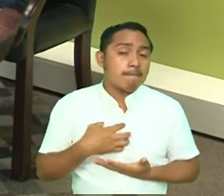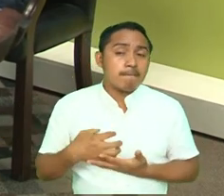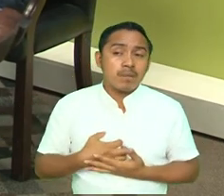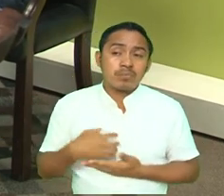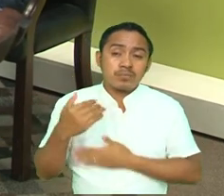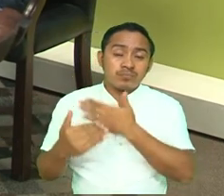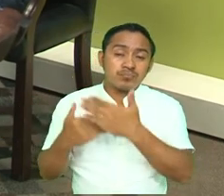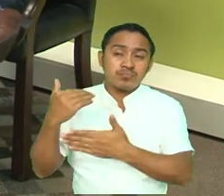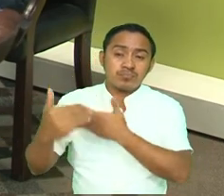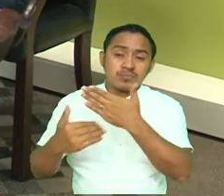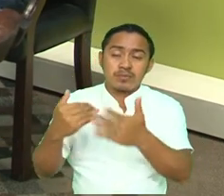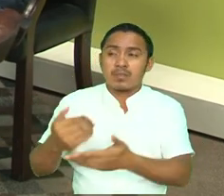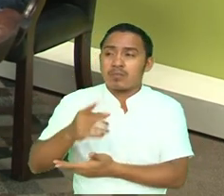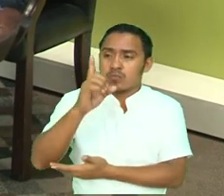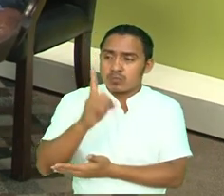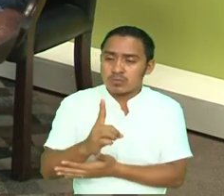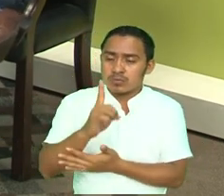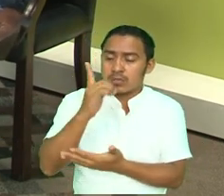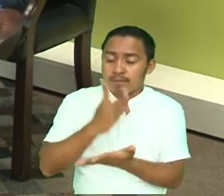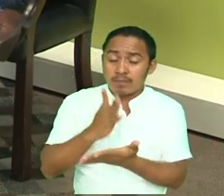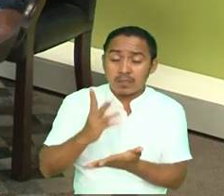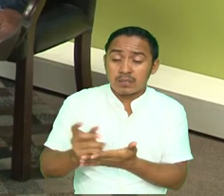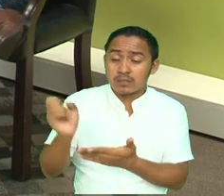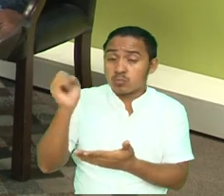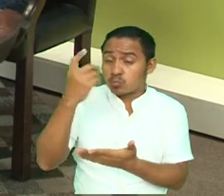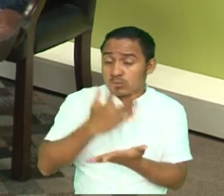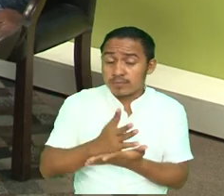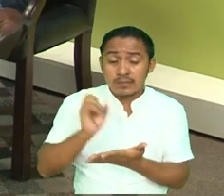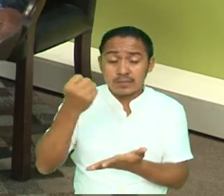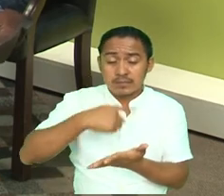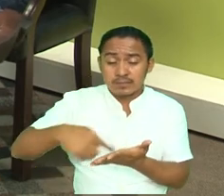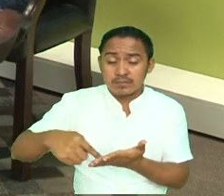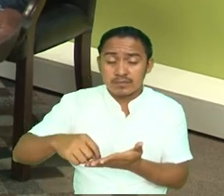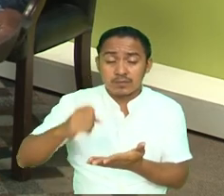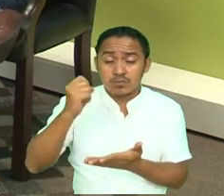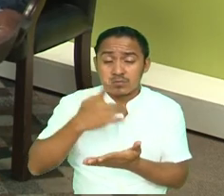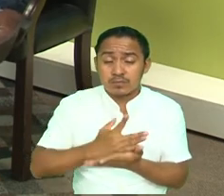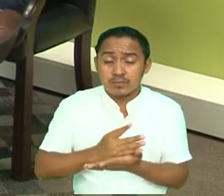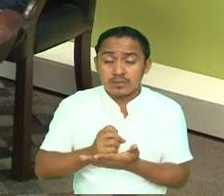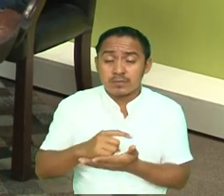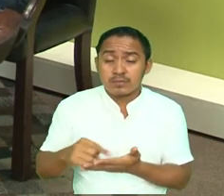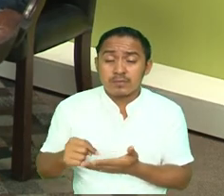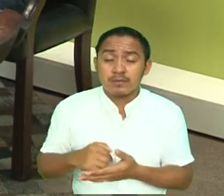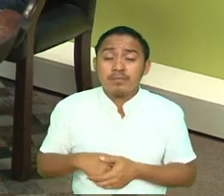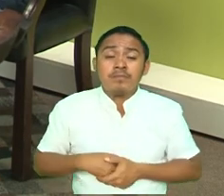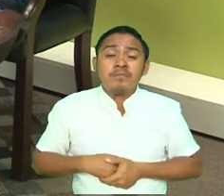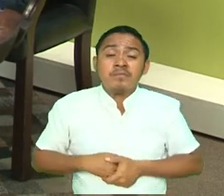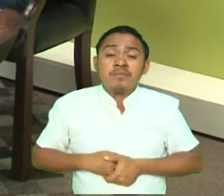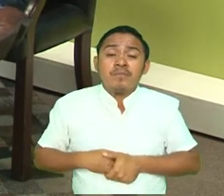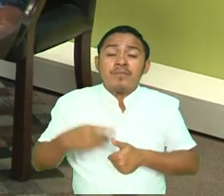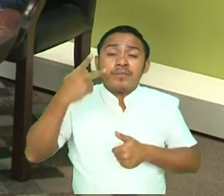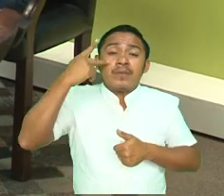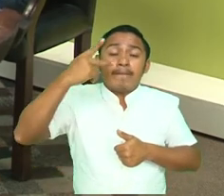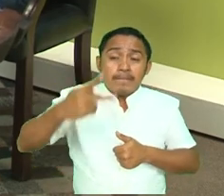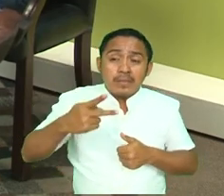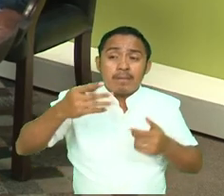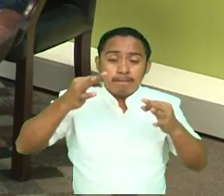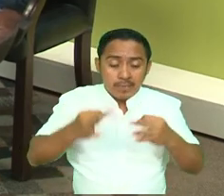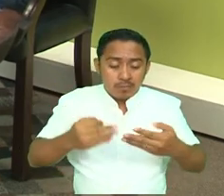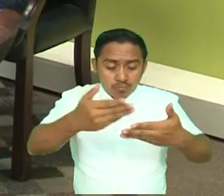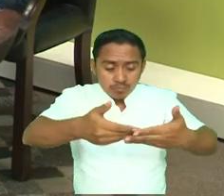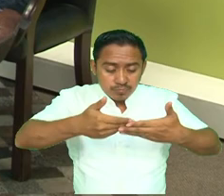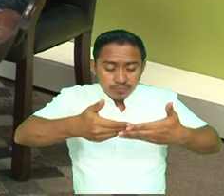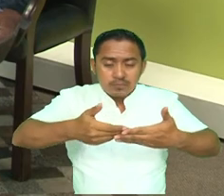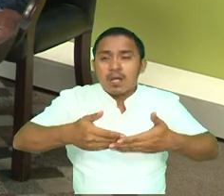¿Cada cuánto se lo hace en la semana? Se lo pueden hacer semanal, una vez a la semana. Una vez a la semana. Una vez a la semana. para que miren el resultado. El problema también de que